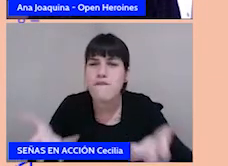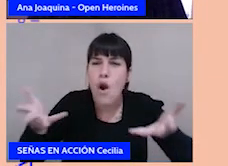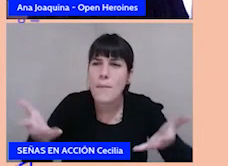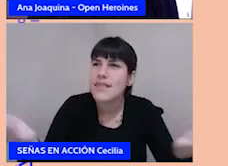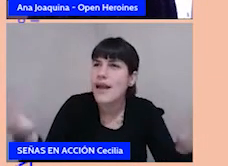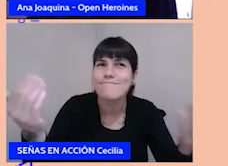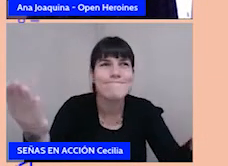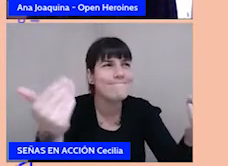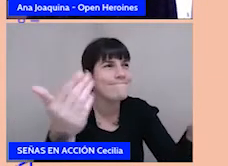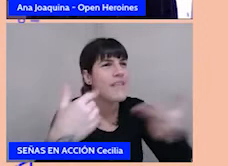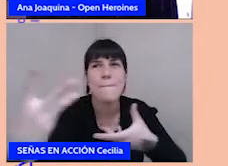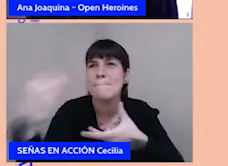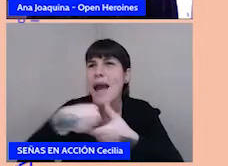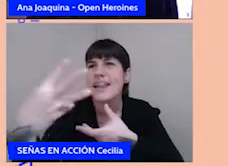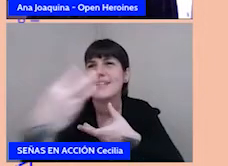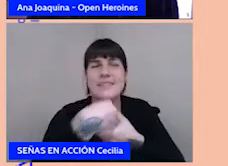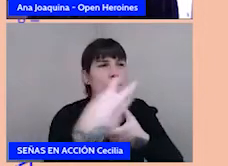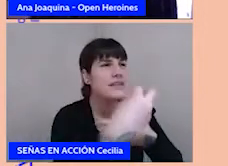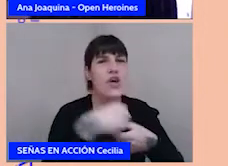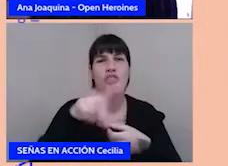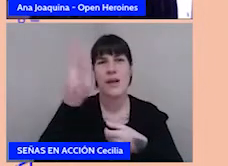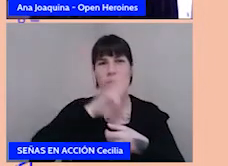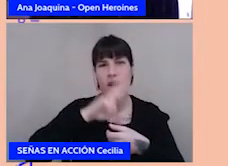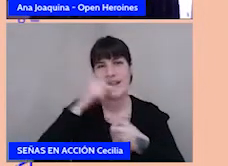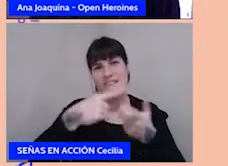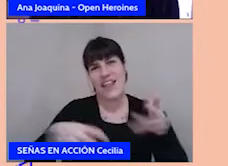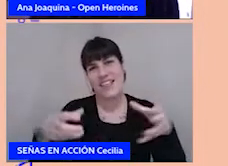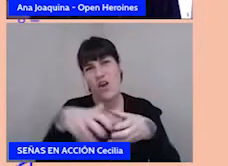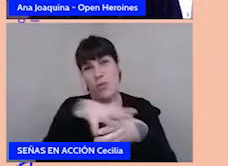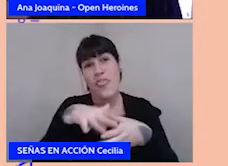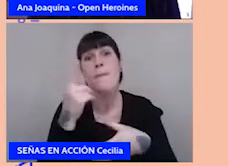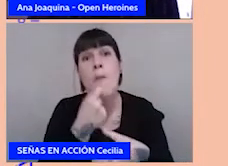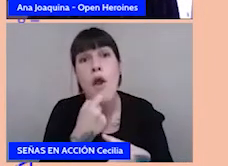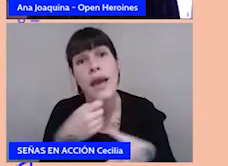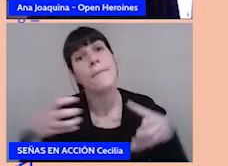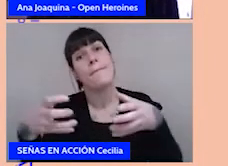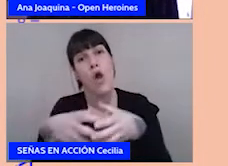comunidades, y la comunidad de la tecnología es una de ellas, porque es una comunidad